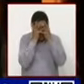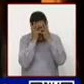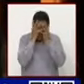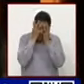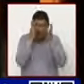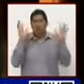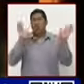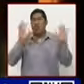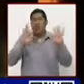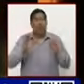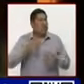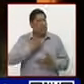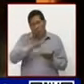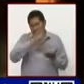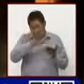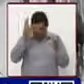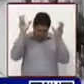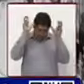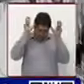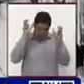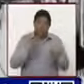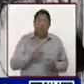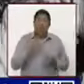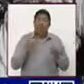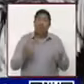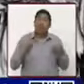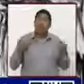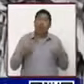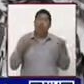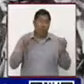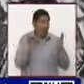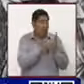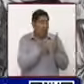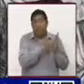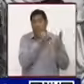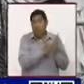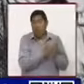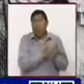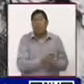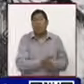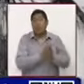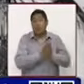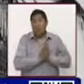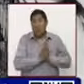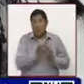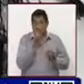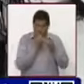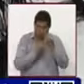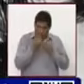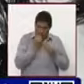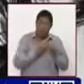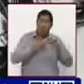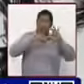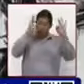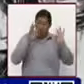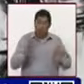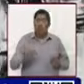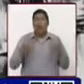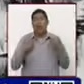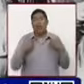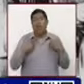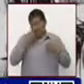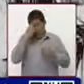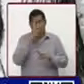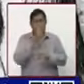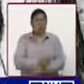para ahuyentar a los espíritus malignos. Los jóvenes iban de puerta en puerta pidiendo alimentos como una forma de tener